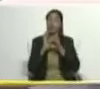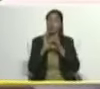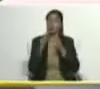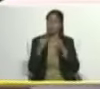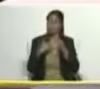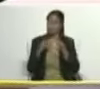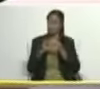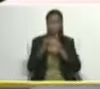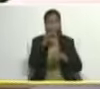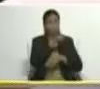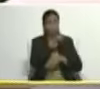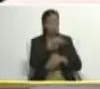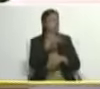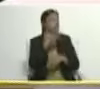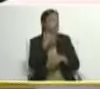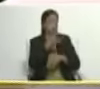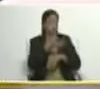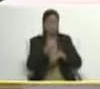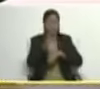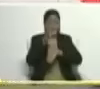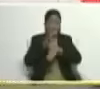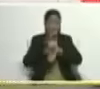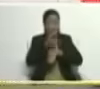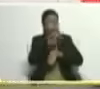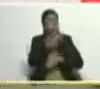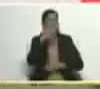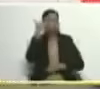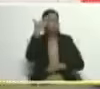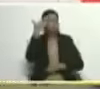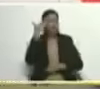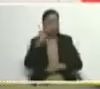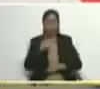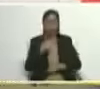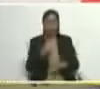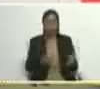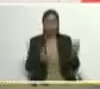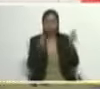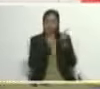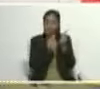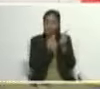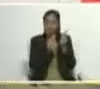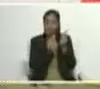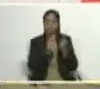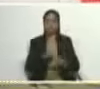para cuando te lo pongas, sepas que siempre voy a estar contigo.